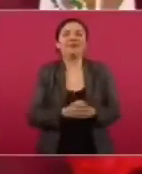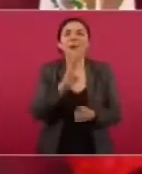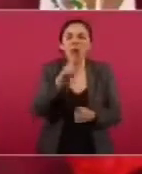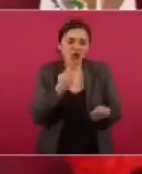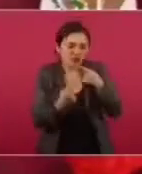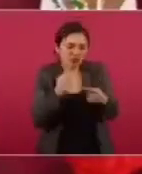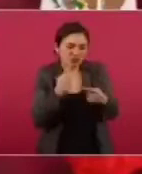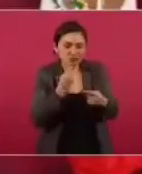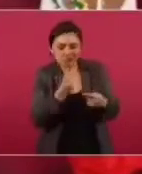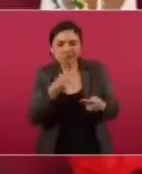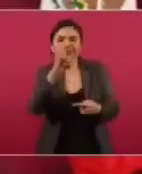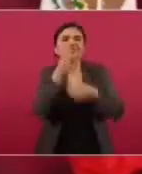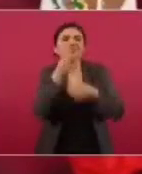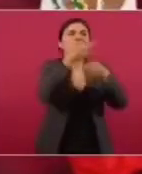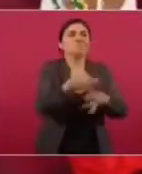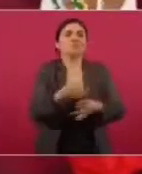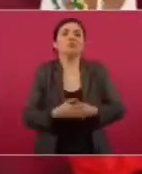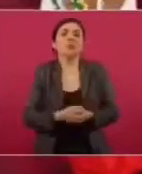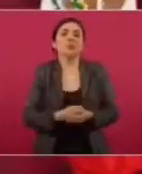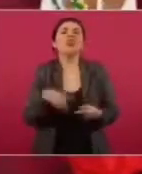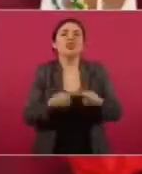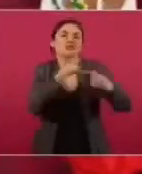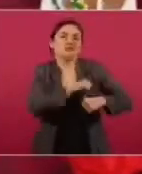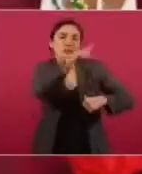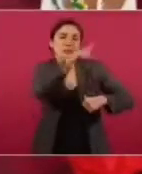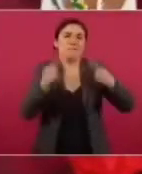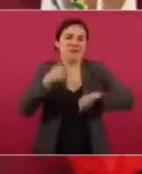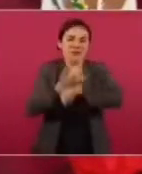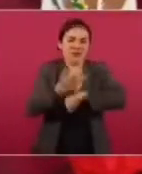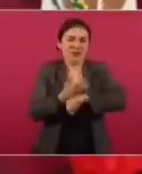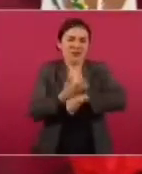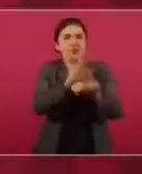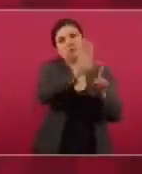decidieron informarle el negociador por parte de Estados Unidos.